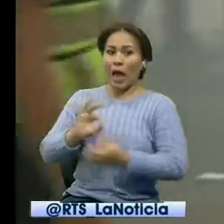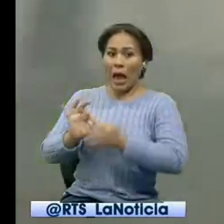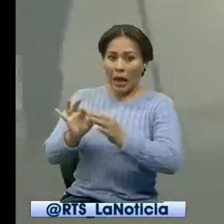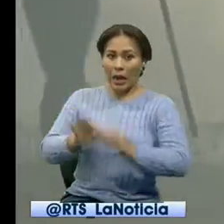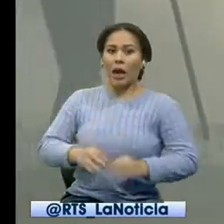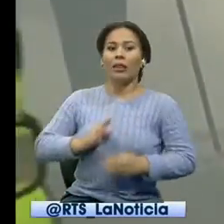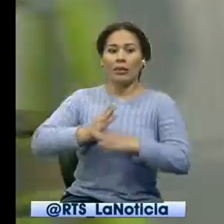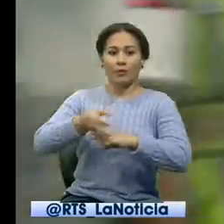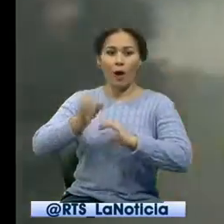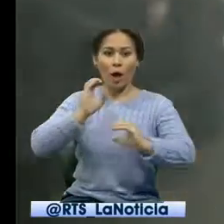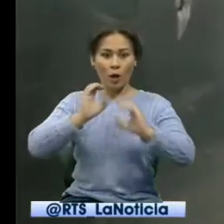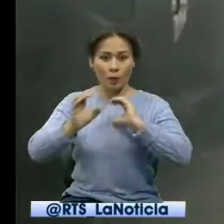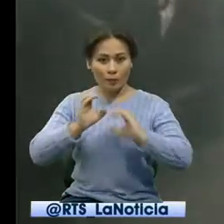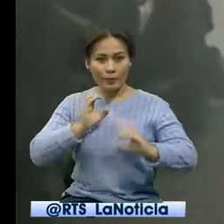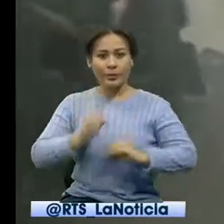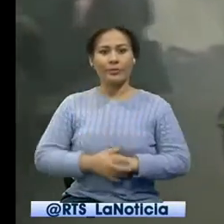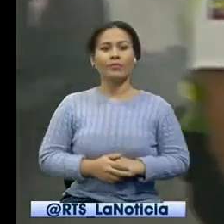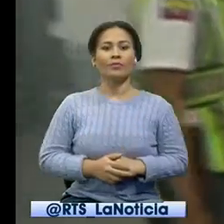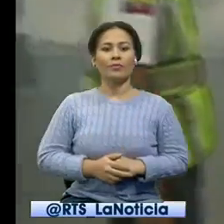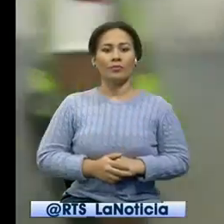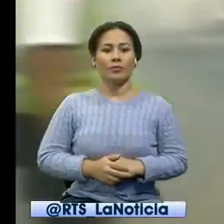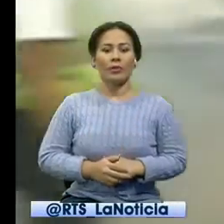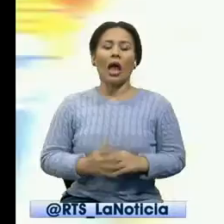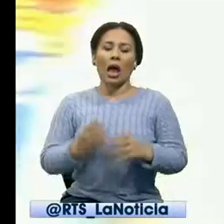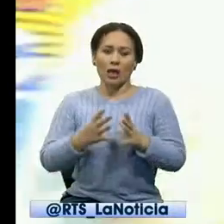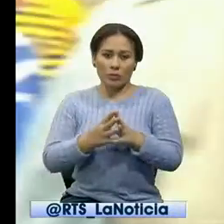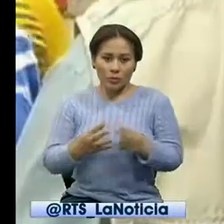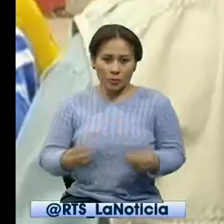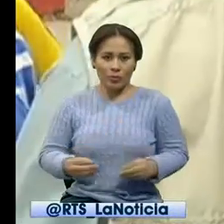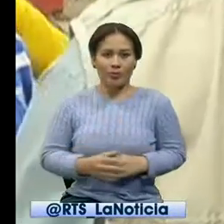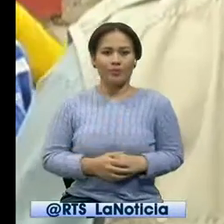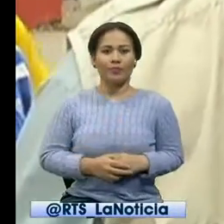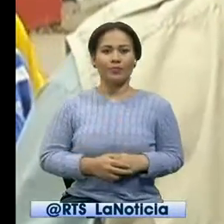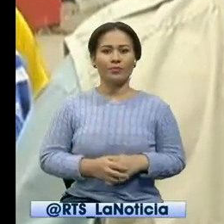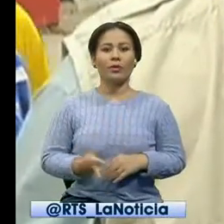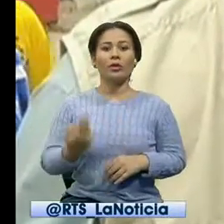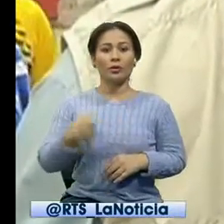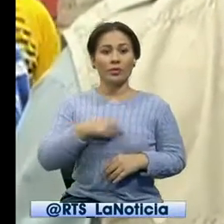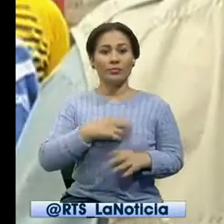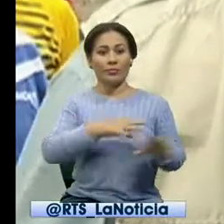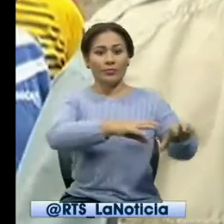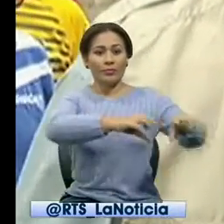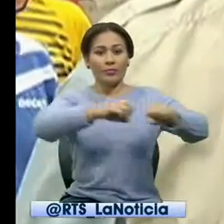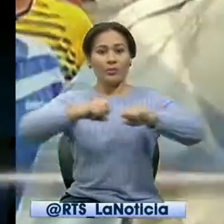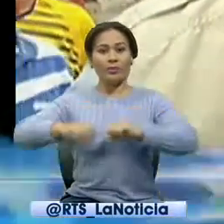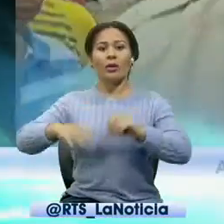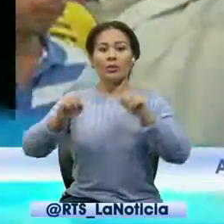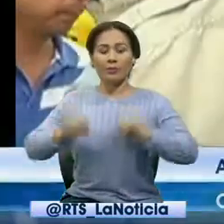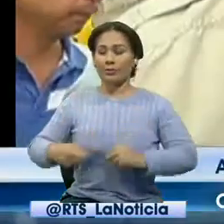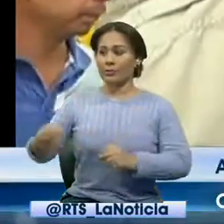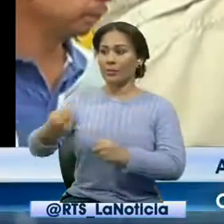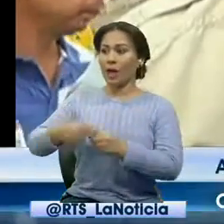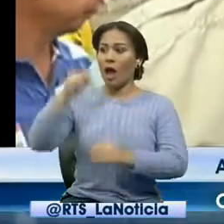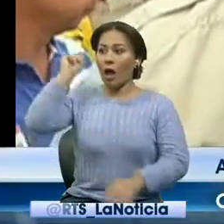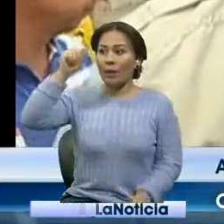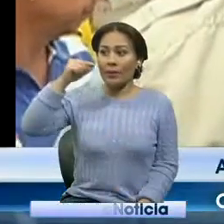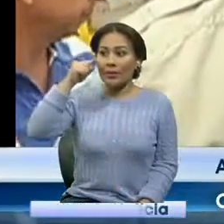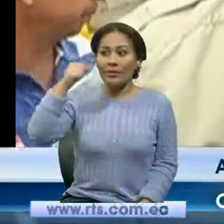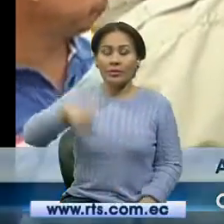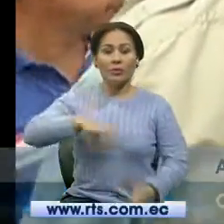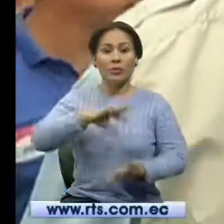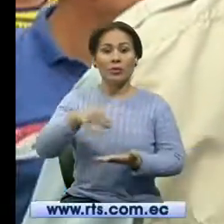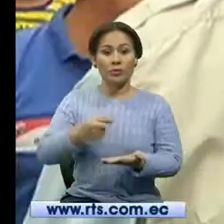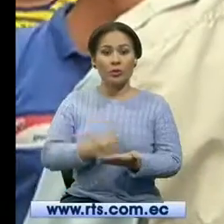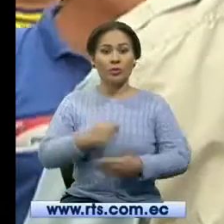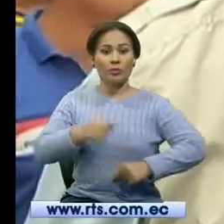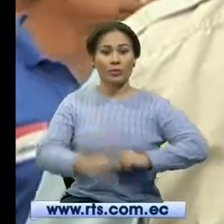sus inquietudes lo antes posible. Va a llevar un delegado a la comisaría y de esta manera acudir directamente a la gobernación del Guaya y que de esta